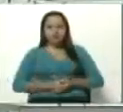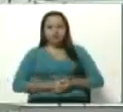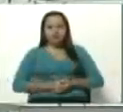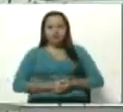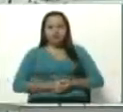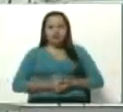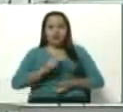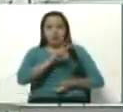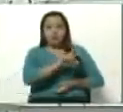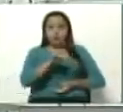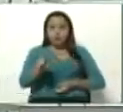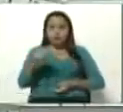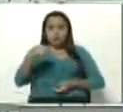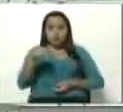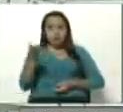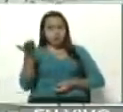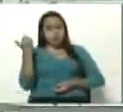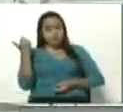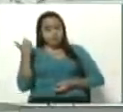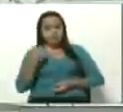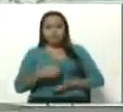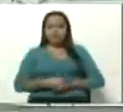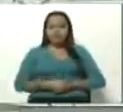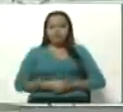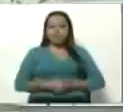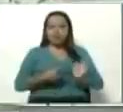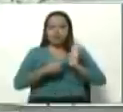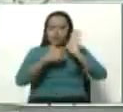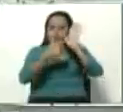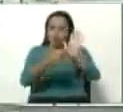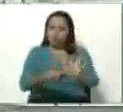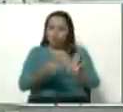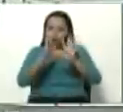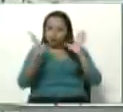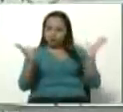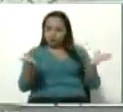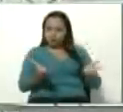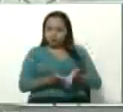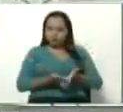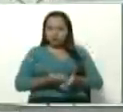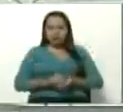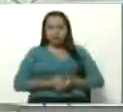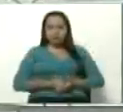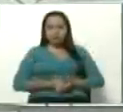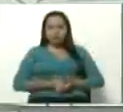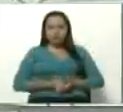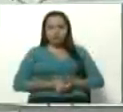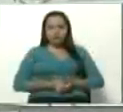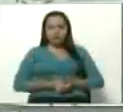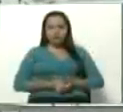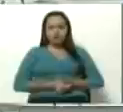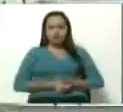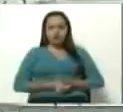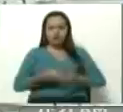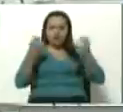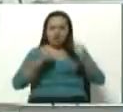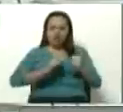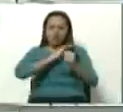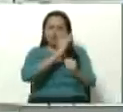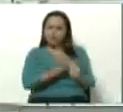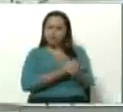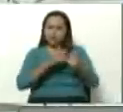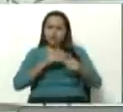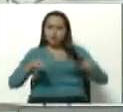Este 21 de noviembre dimos la muestra al mundo del talante democrático